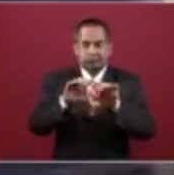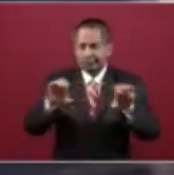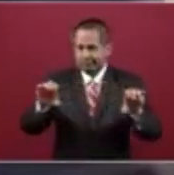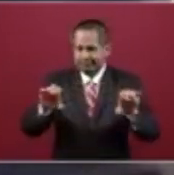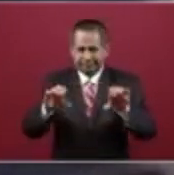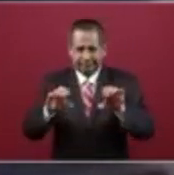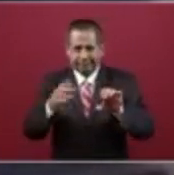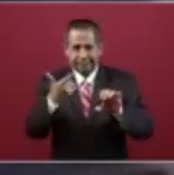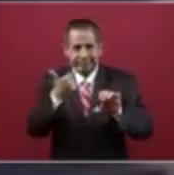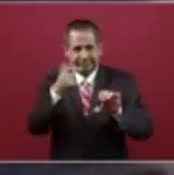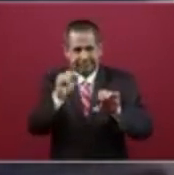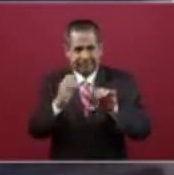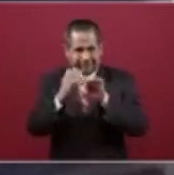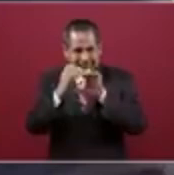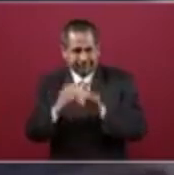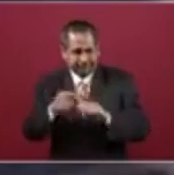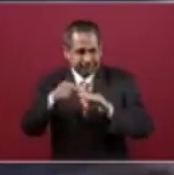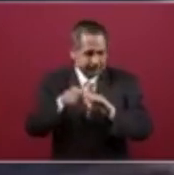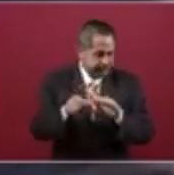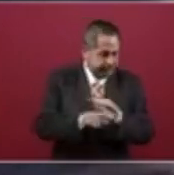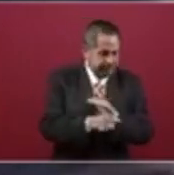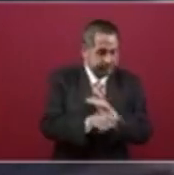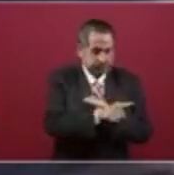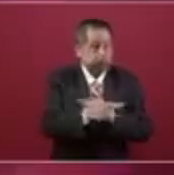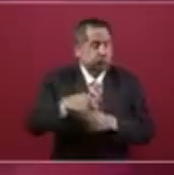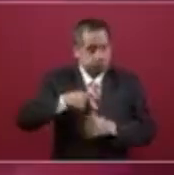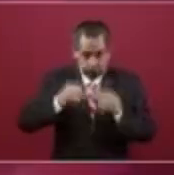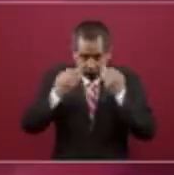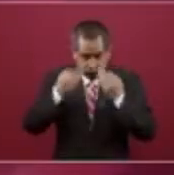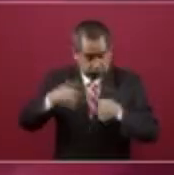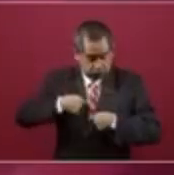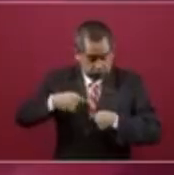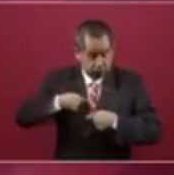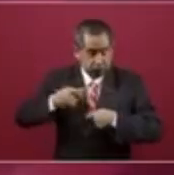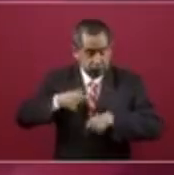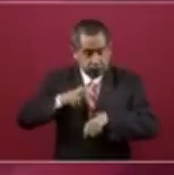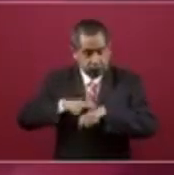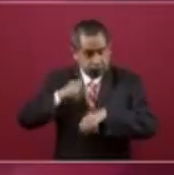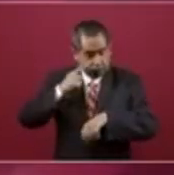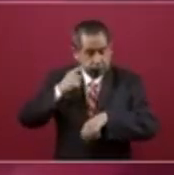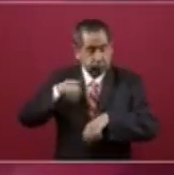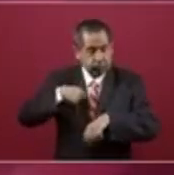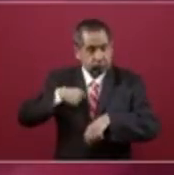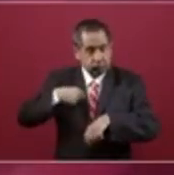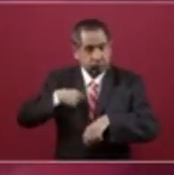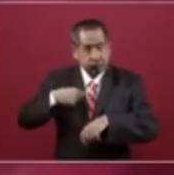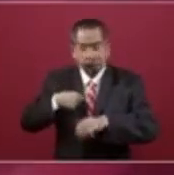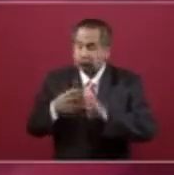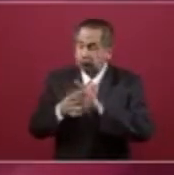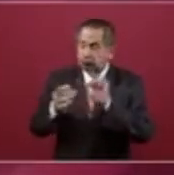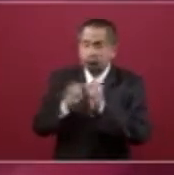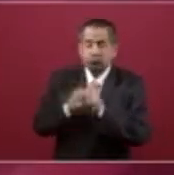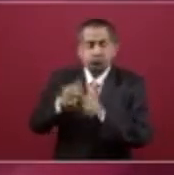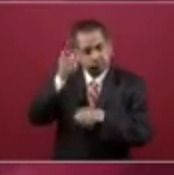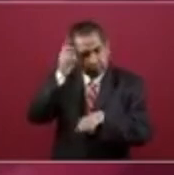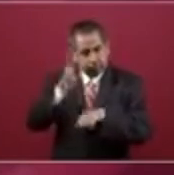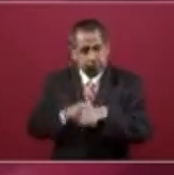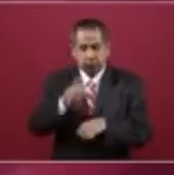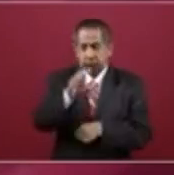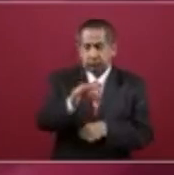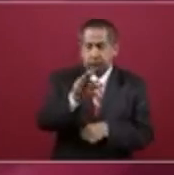una revisión. Yo estoy personalmente viendo eso con el director de la Comisión Federal de Electricidad,